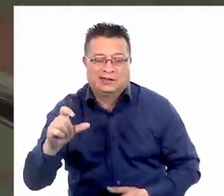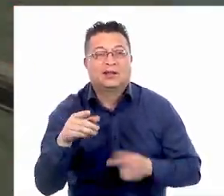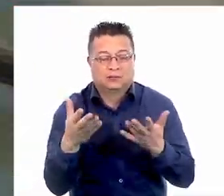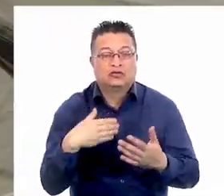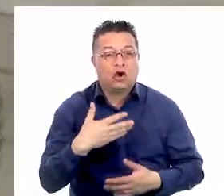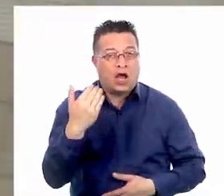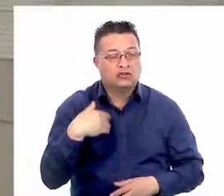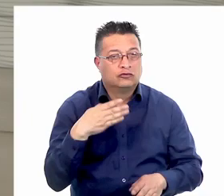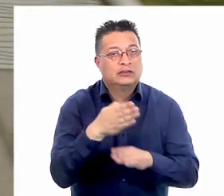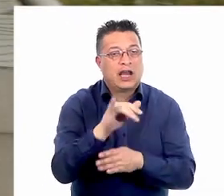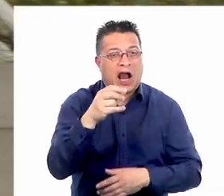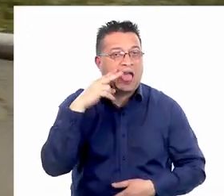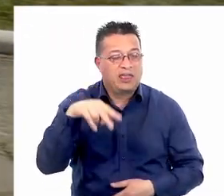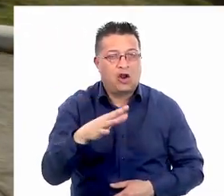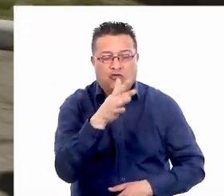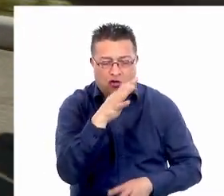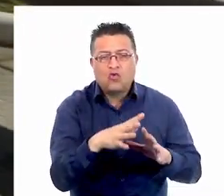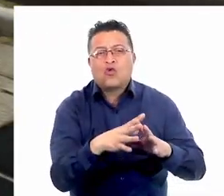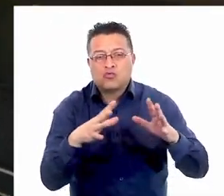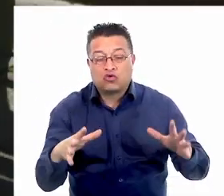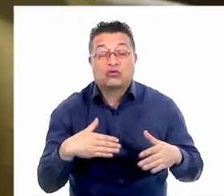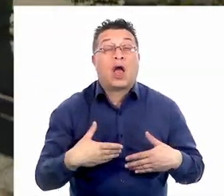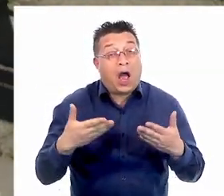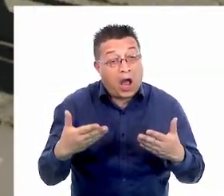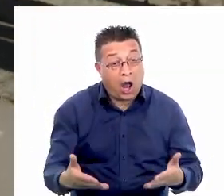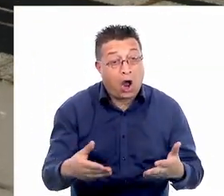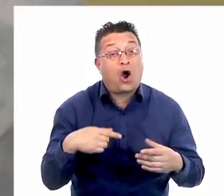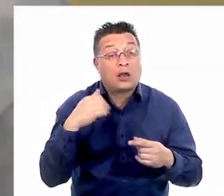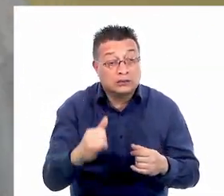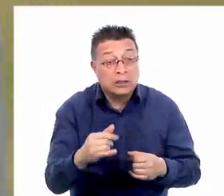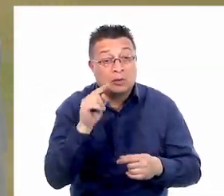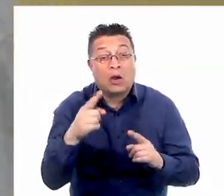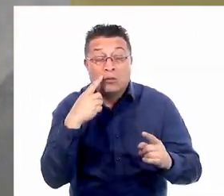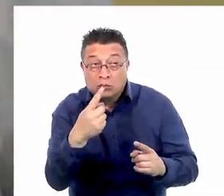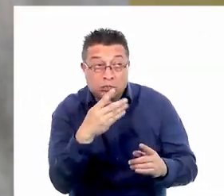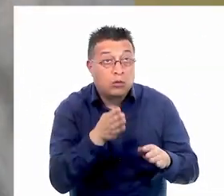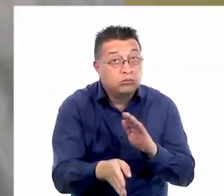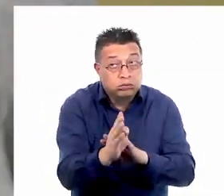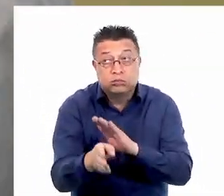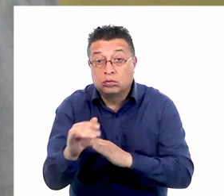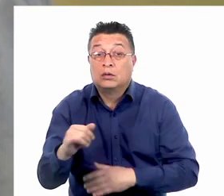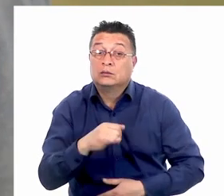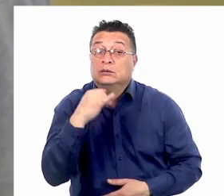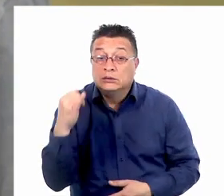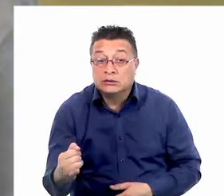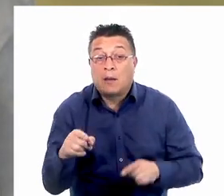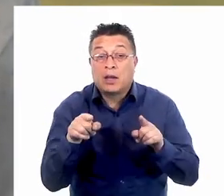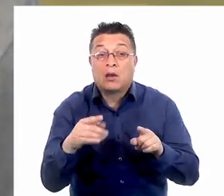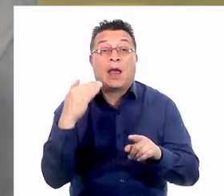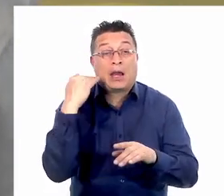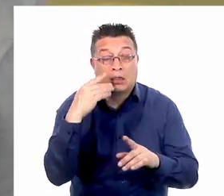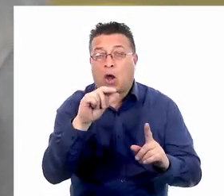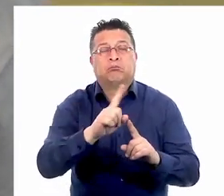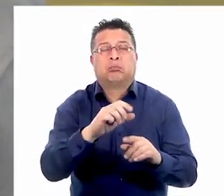sí, sentía en el jardín, yo veía que le hacían mucho bullying. Y entonces ahora cada vez que un niño como que le dice algo,